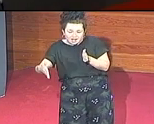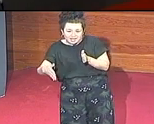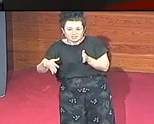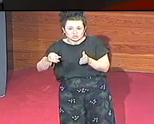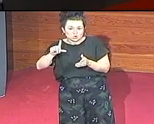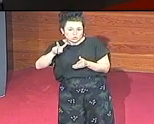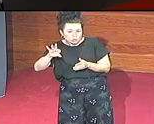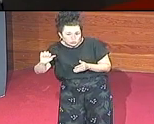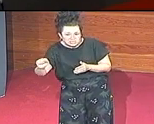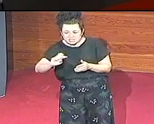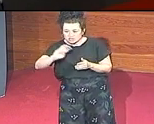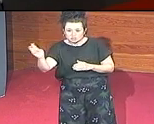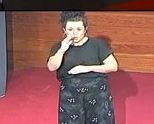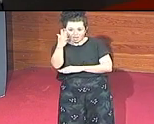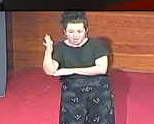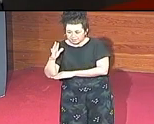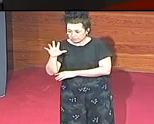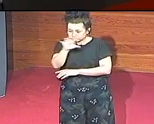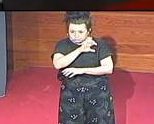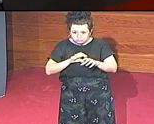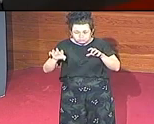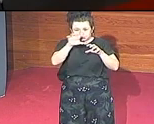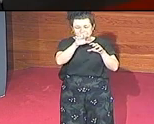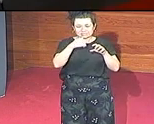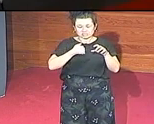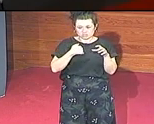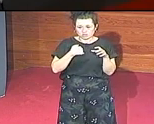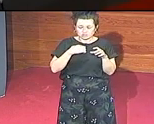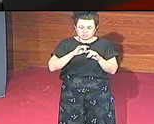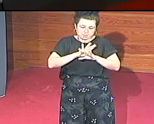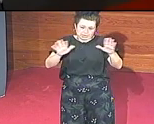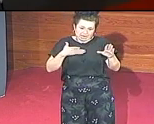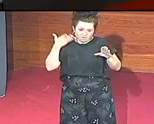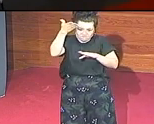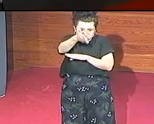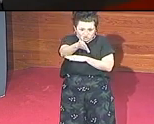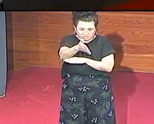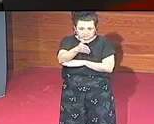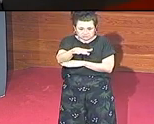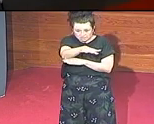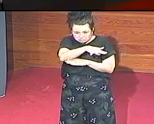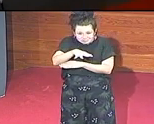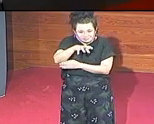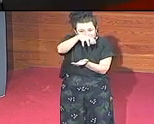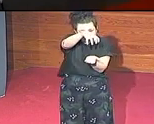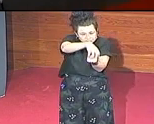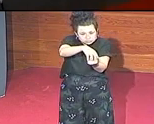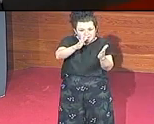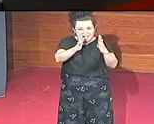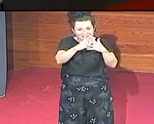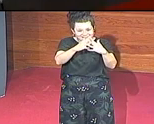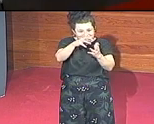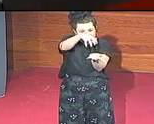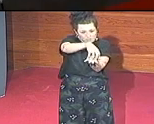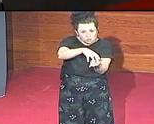había un árbol y entonces yo con todo eso me compuse fui a obviamente fui al sitio donde donde se asentaba a esta casa que sabe